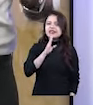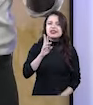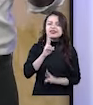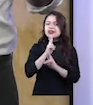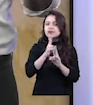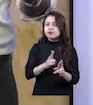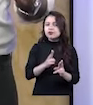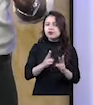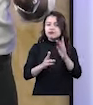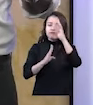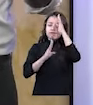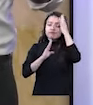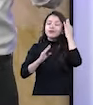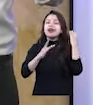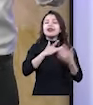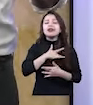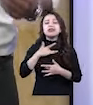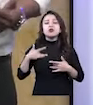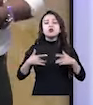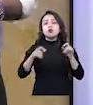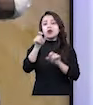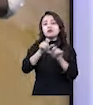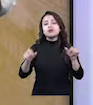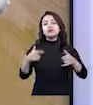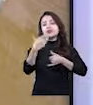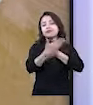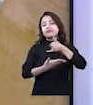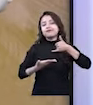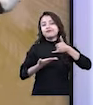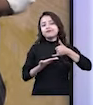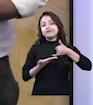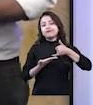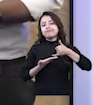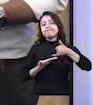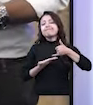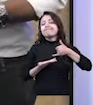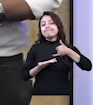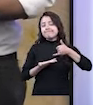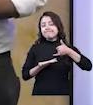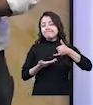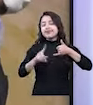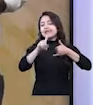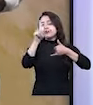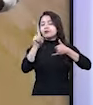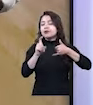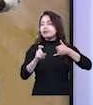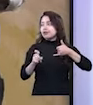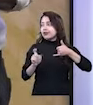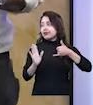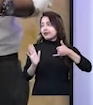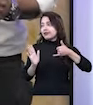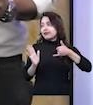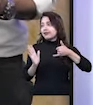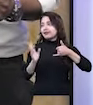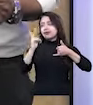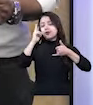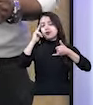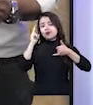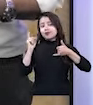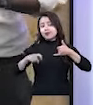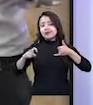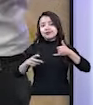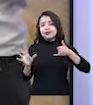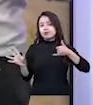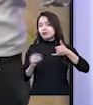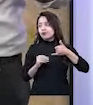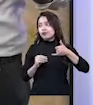¿Quién le está respondiendo a la salud o al... la salud de los colombianos? Es la pregunta que, por supuesto, nos hacemos todos en